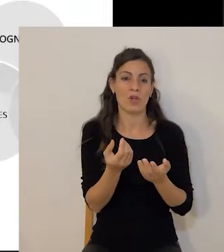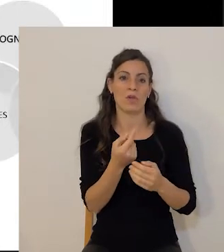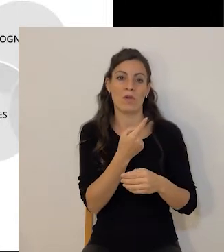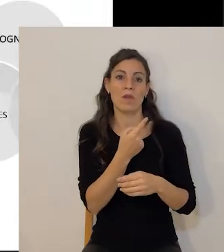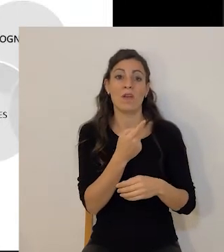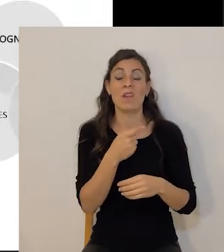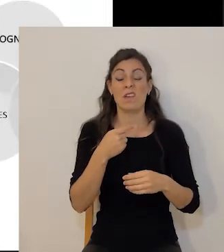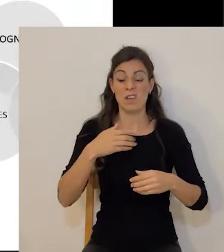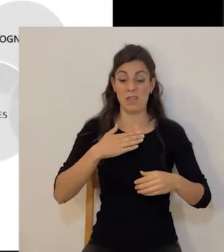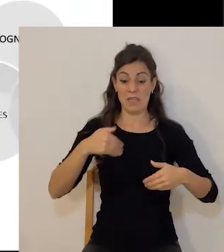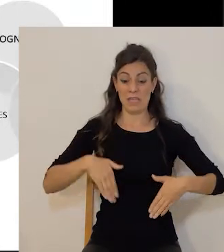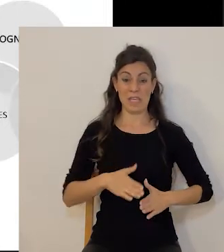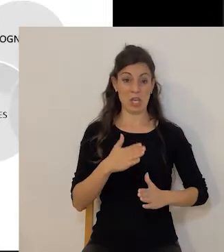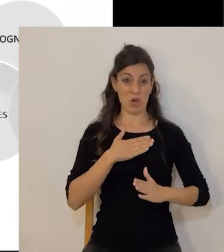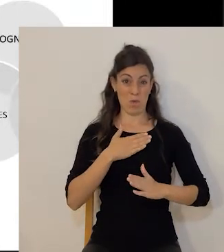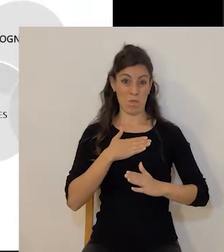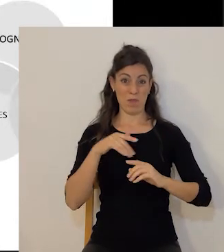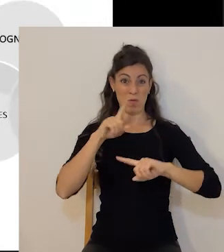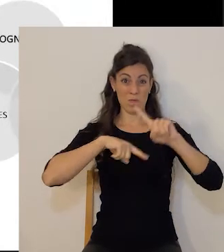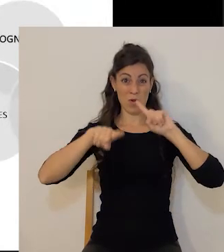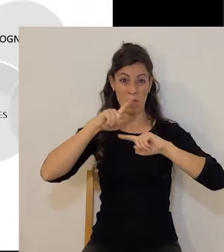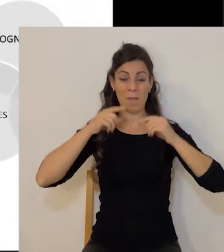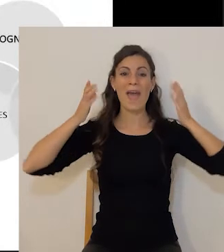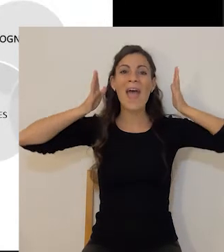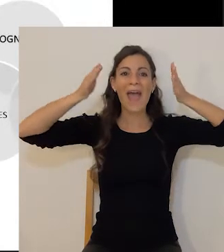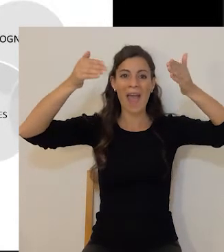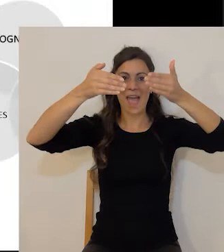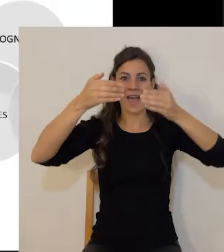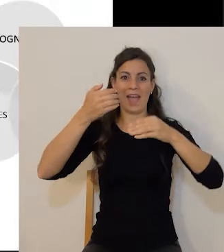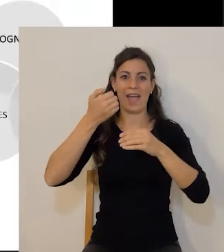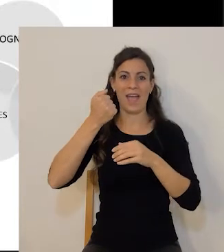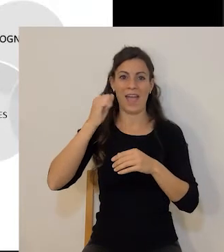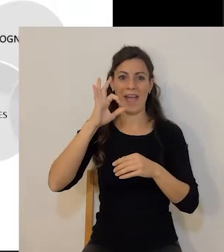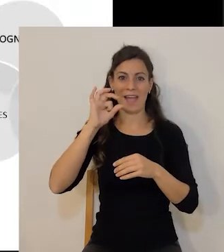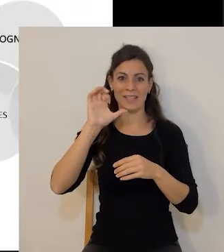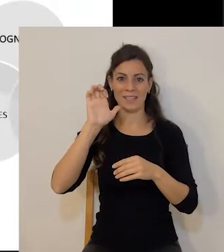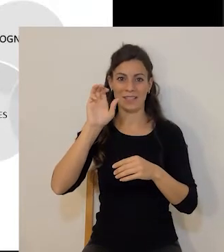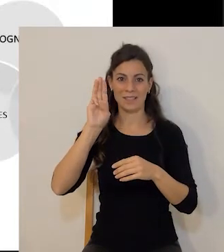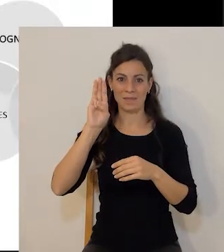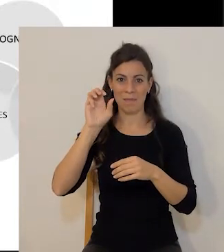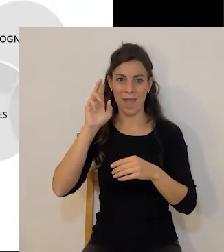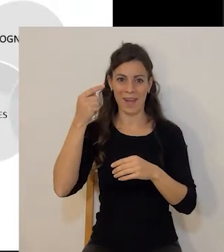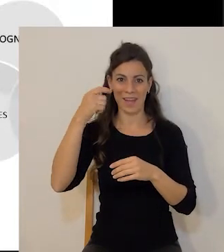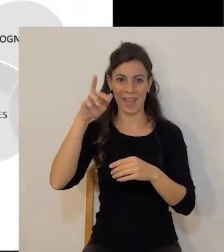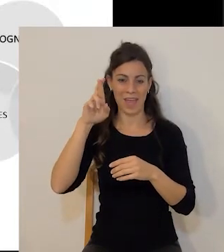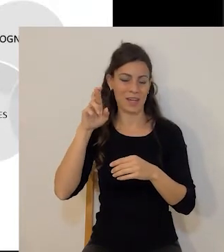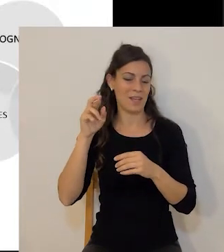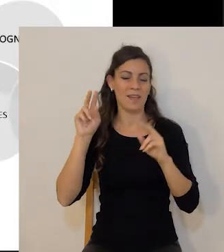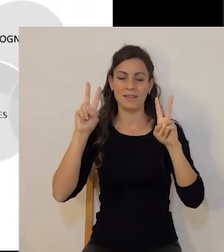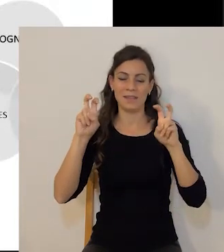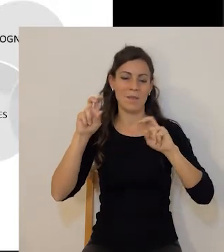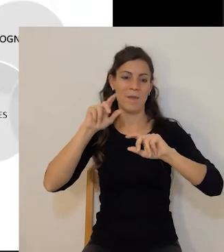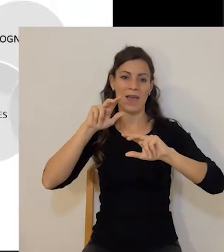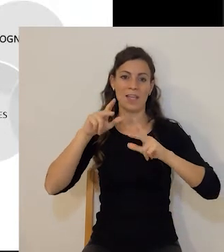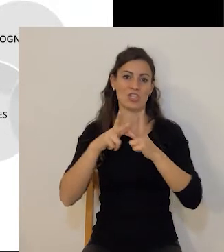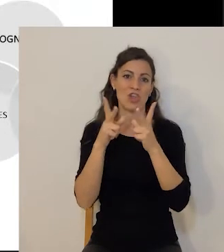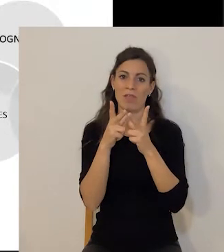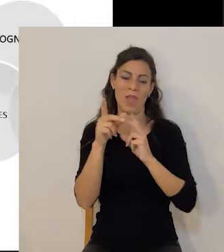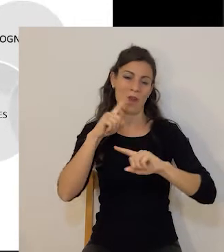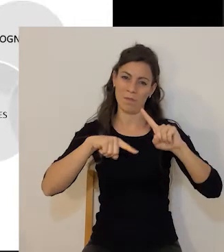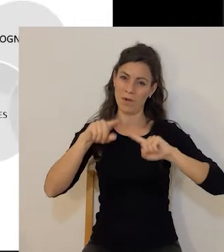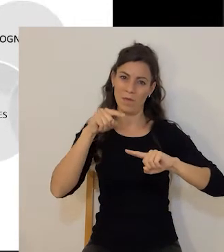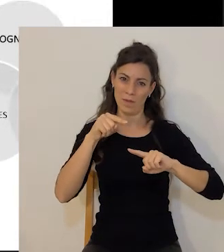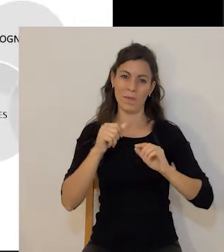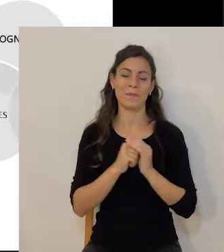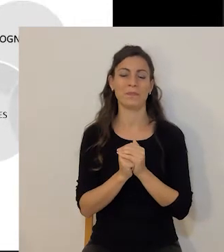tiene síndrome de Asperger tenía problemas de relación. Está hablando de su aspecto social. Ha cambiado, ha aprendido a negociar, está